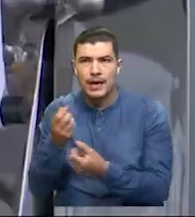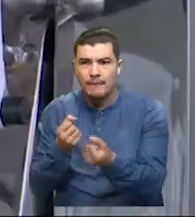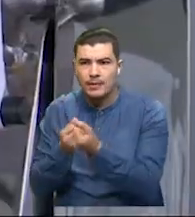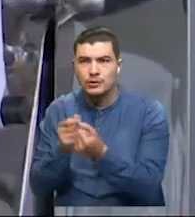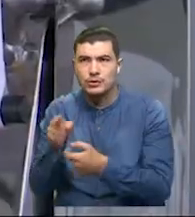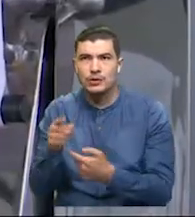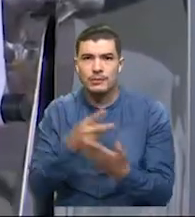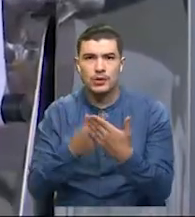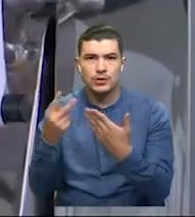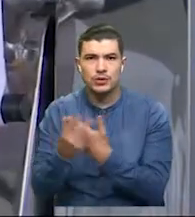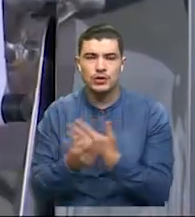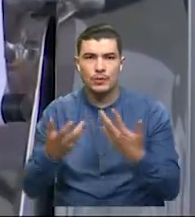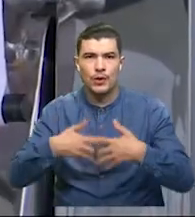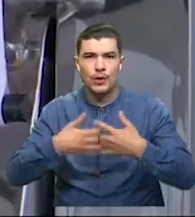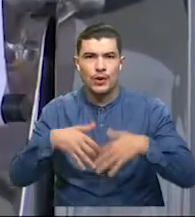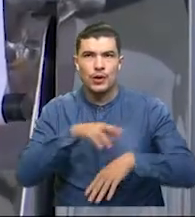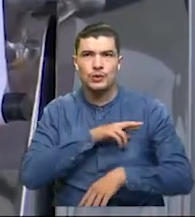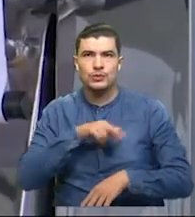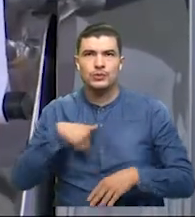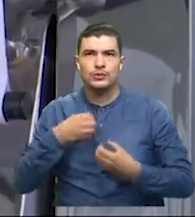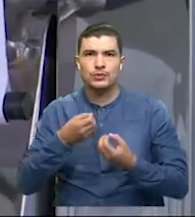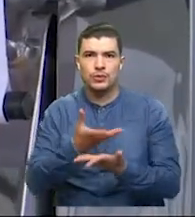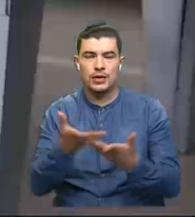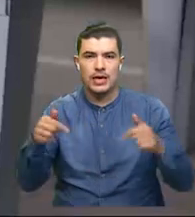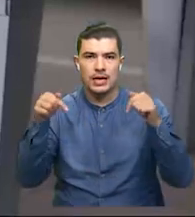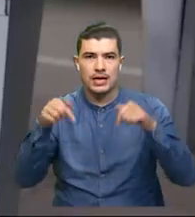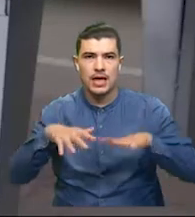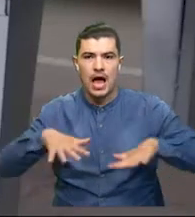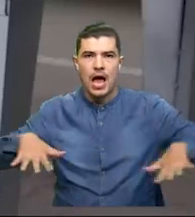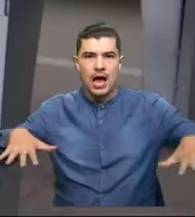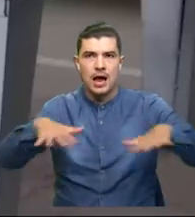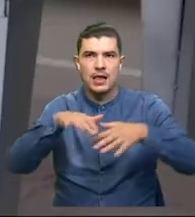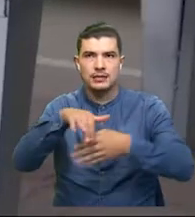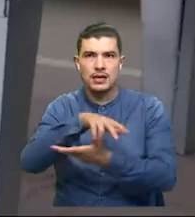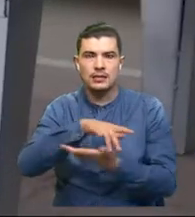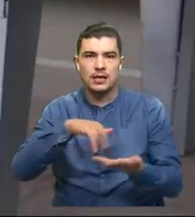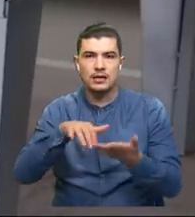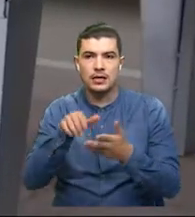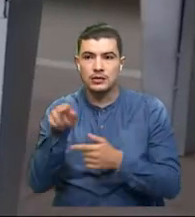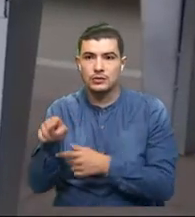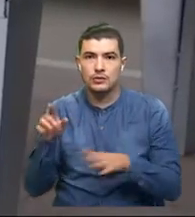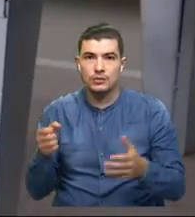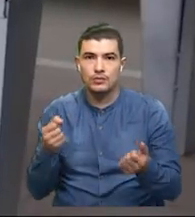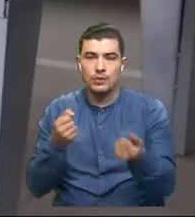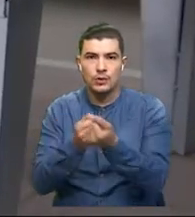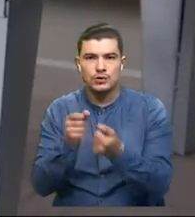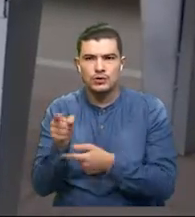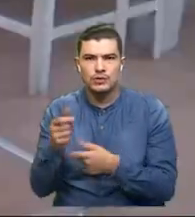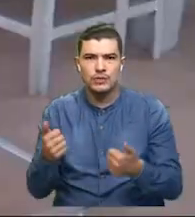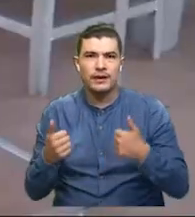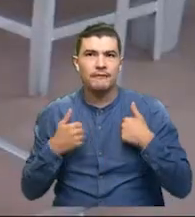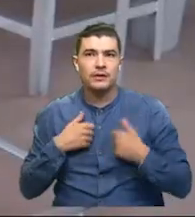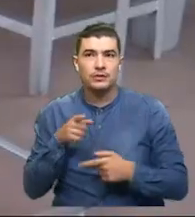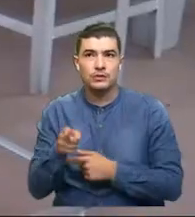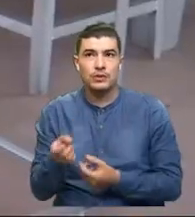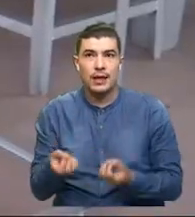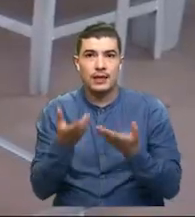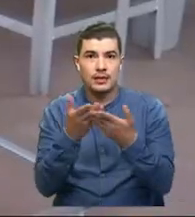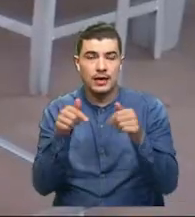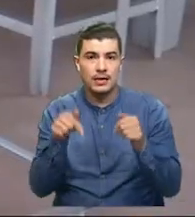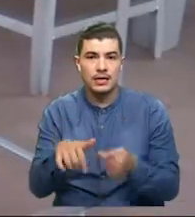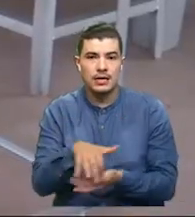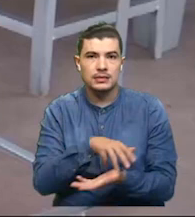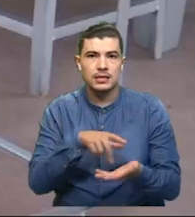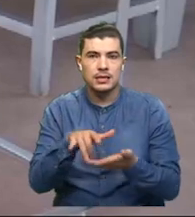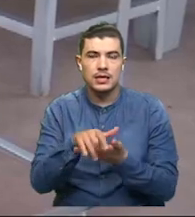proyectos productivos que nos hemos encontrado a lo largo y ancho del territorio santandereano. Ese impulso, ese empujoncito que usted le da a través de la